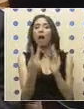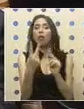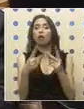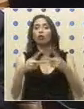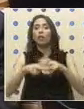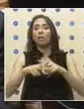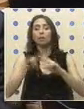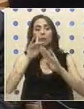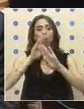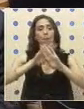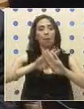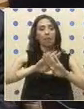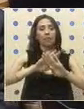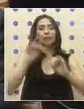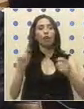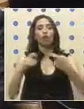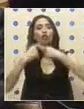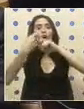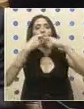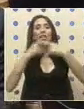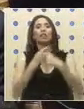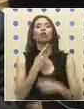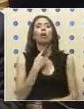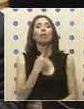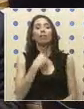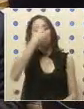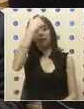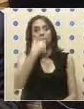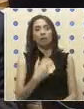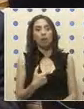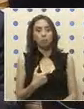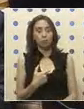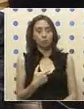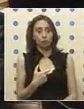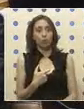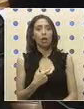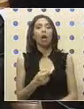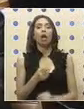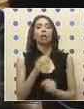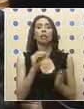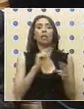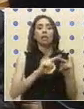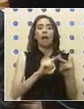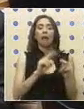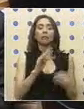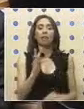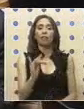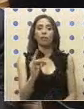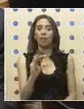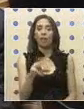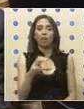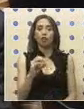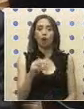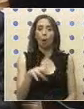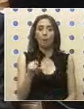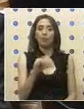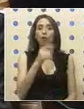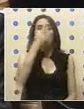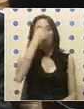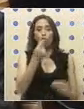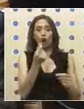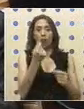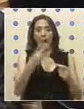para prevenir y evitar los conflictos de interés, por una parte la obligación de constituir fideicomiso cuando el patrimonio de determinada autoridad